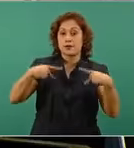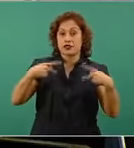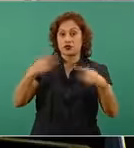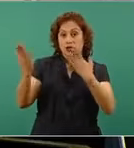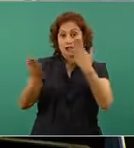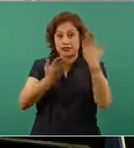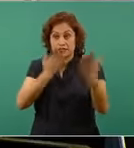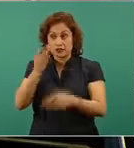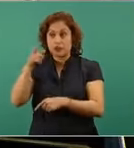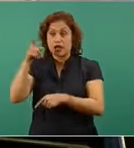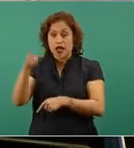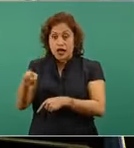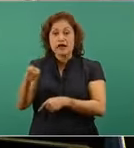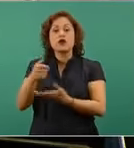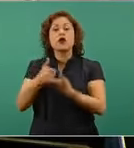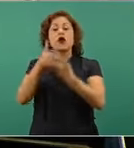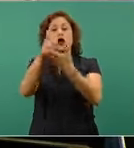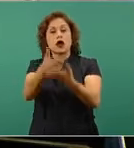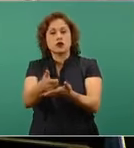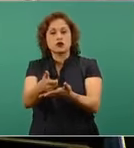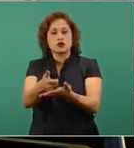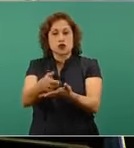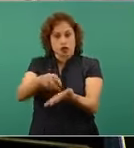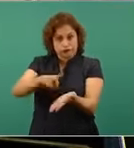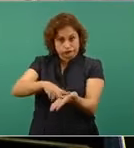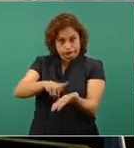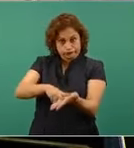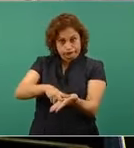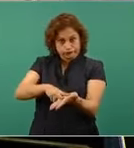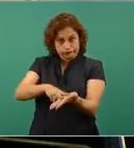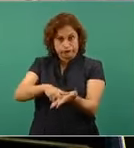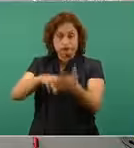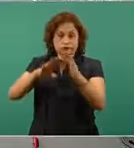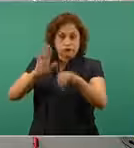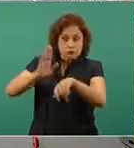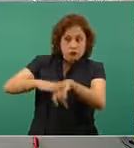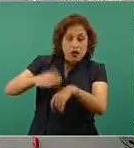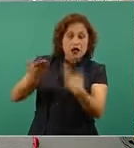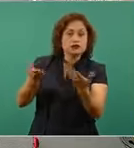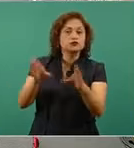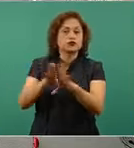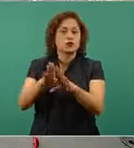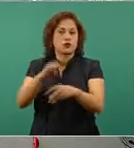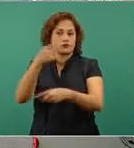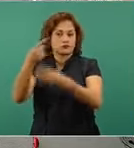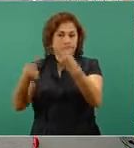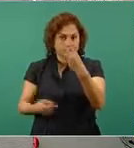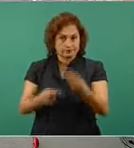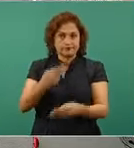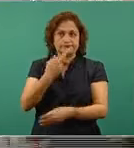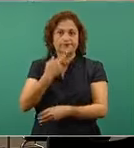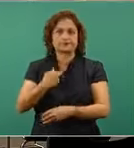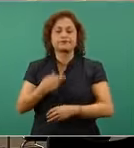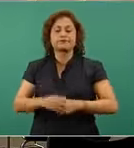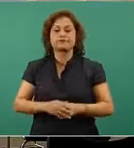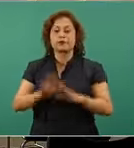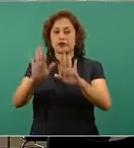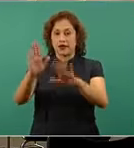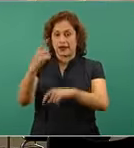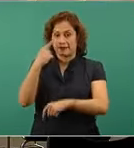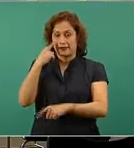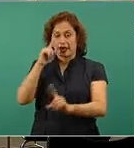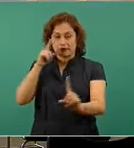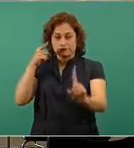ustedes están impulsando y que es relevante. Entonces, eso sería todo eso. Voy a señalar solo dos cosas breves sobre